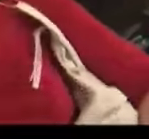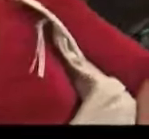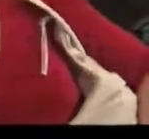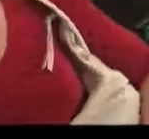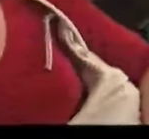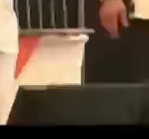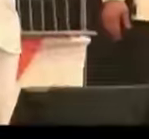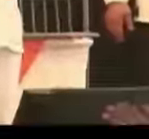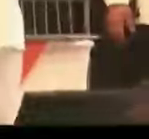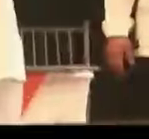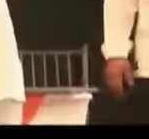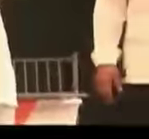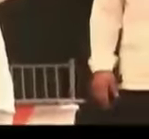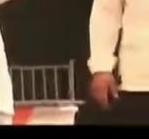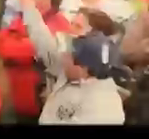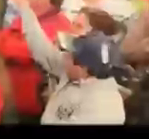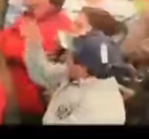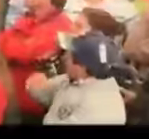invitado.